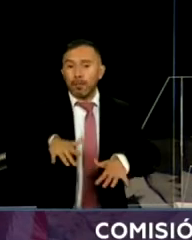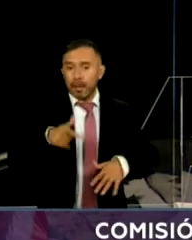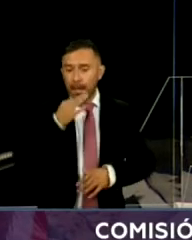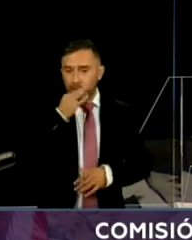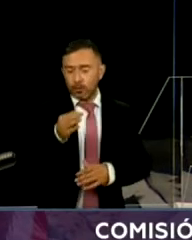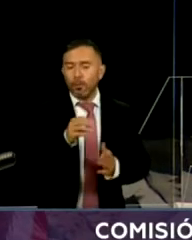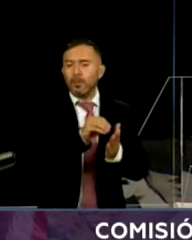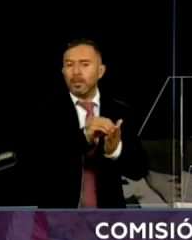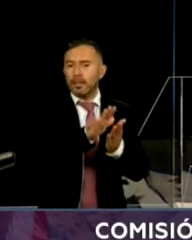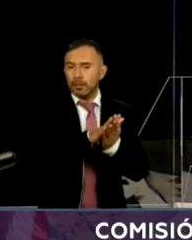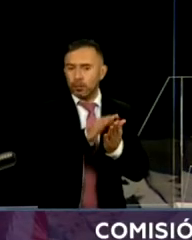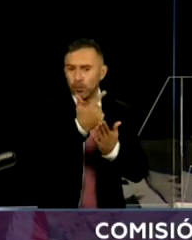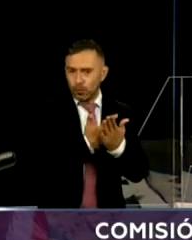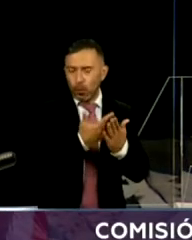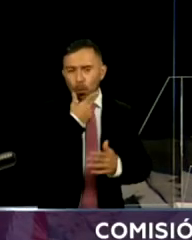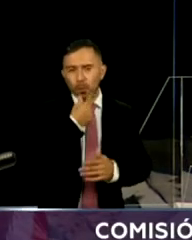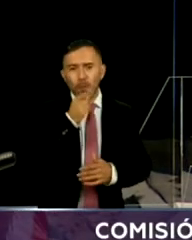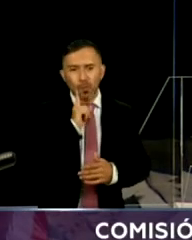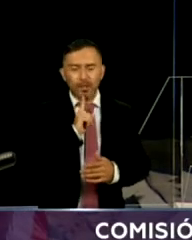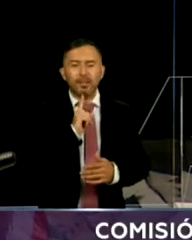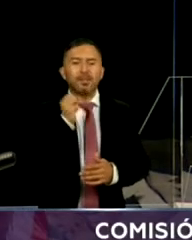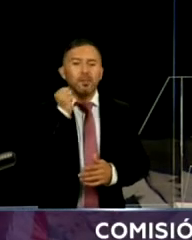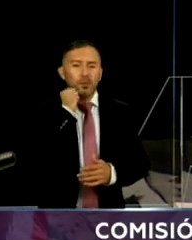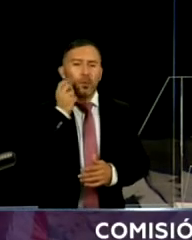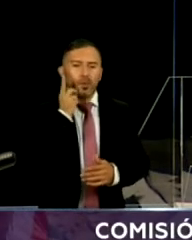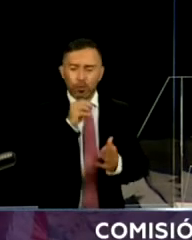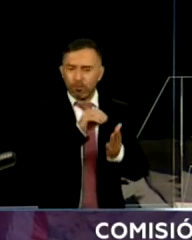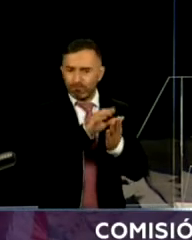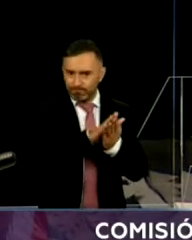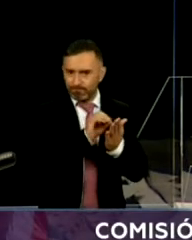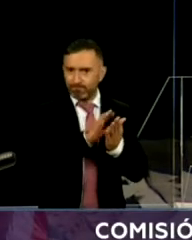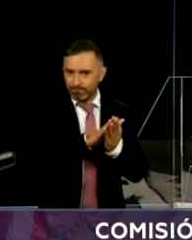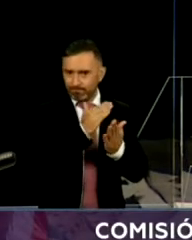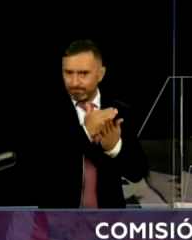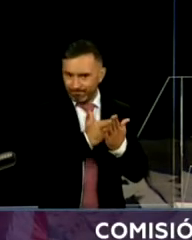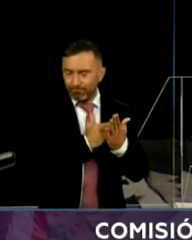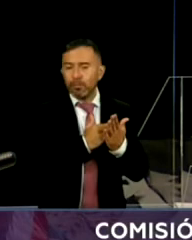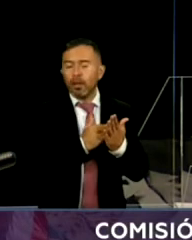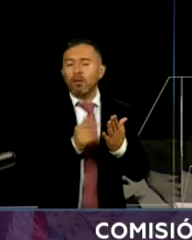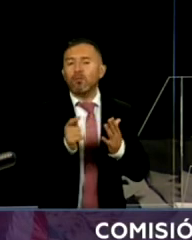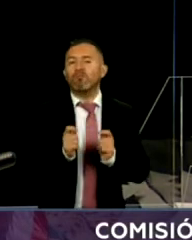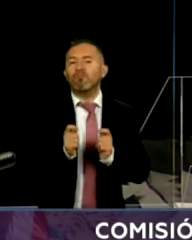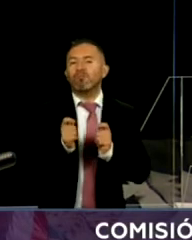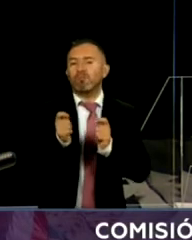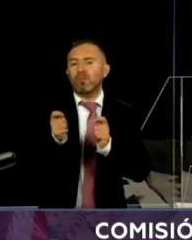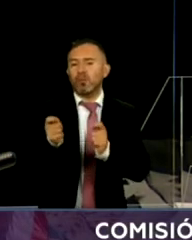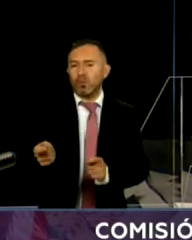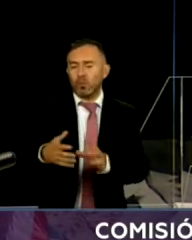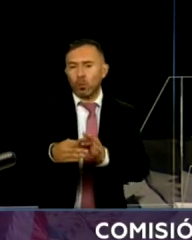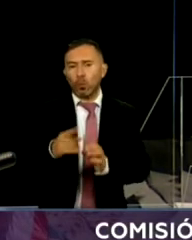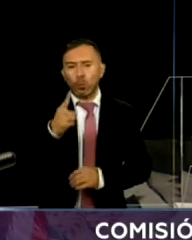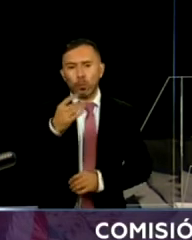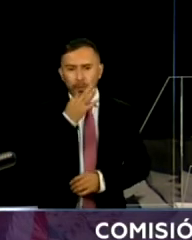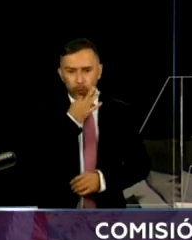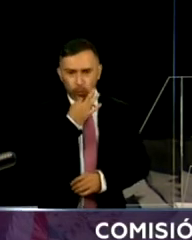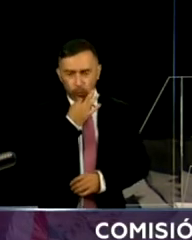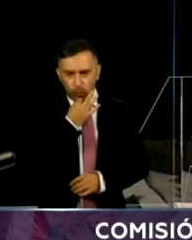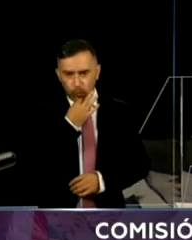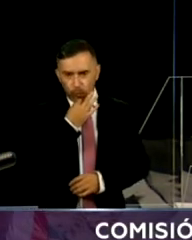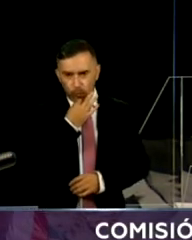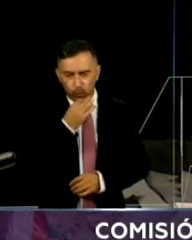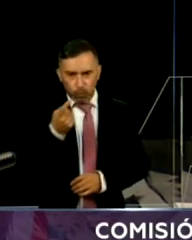registrado legisladoras y legisladores que harán uso de la palabra por 1 minuto